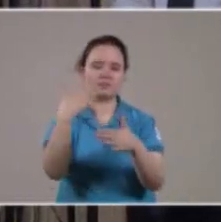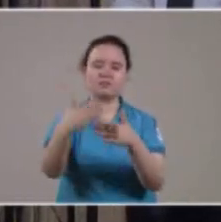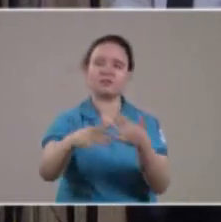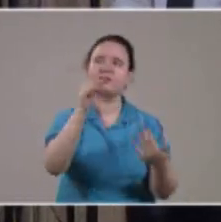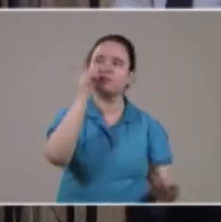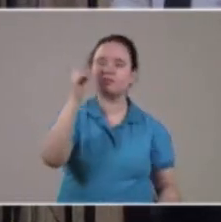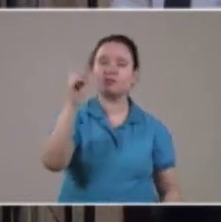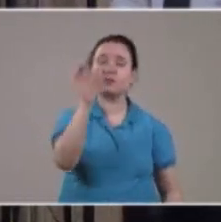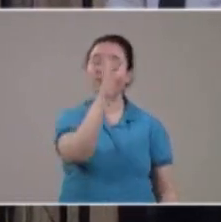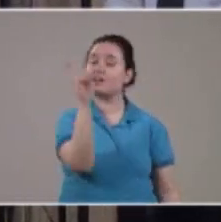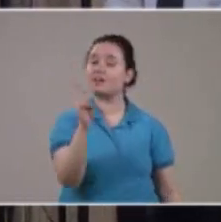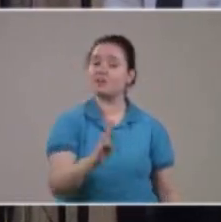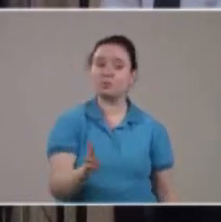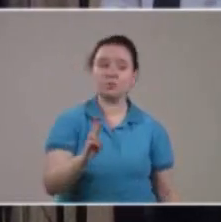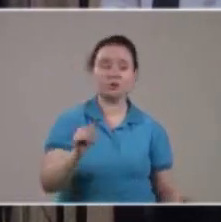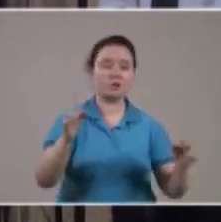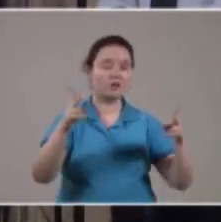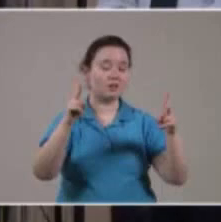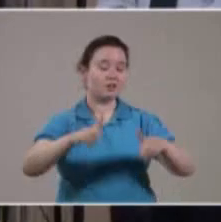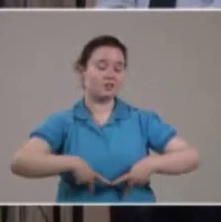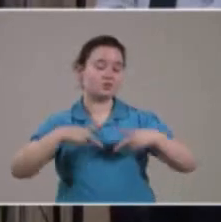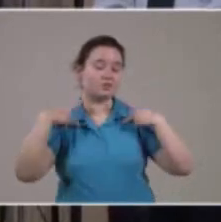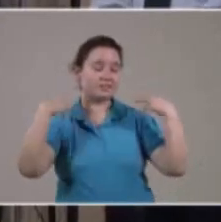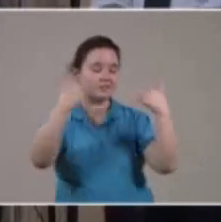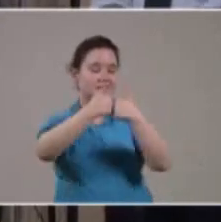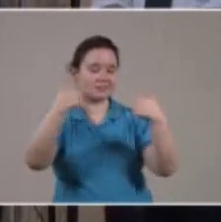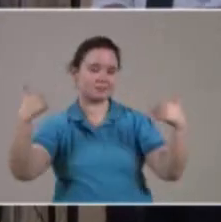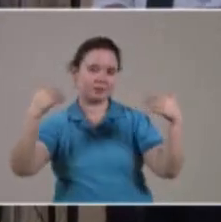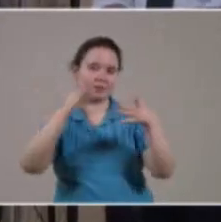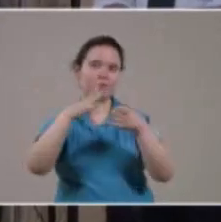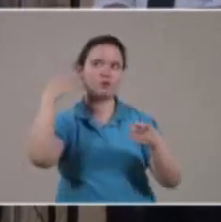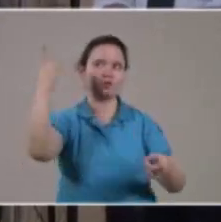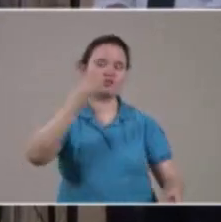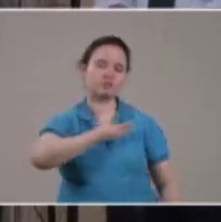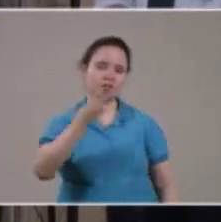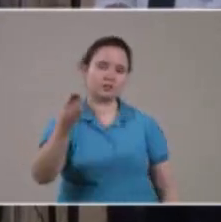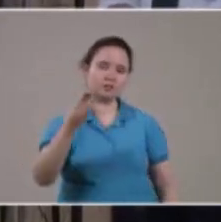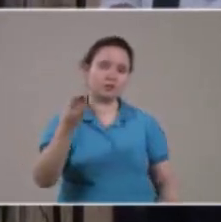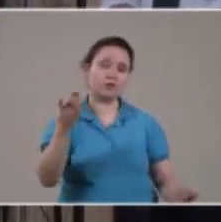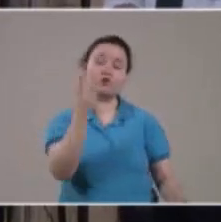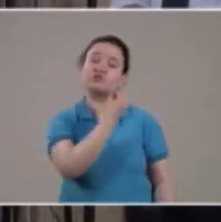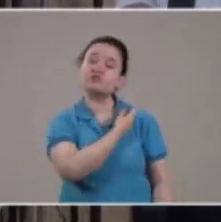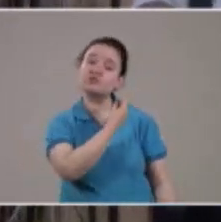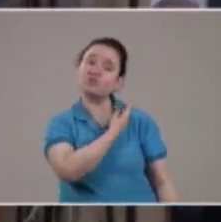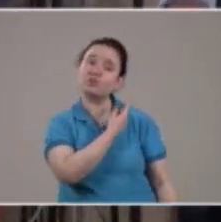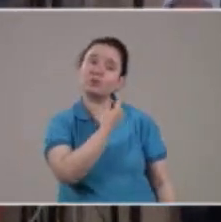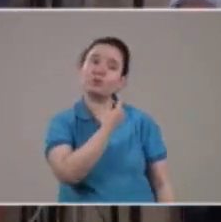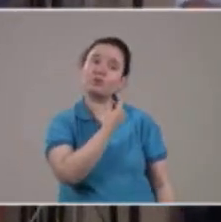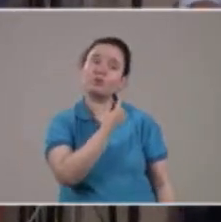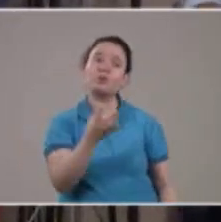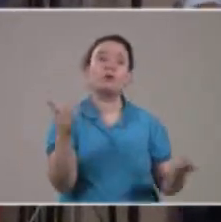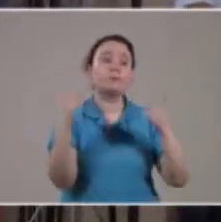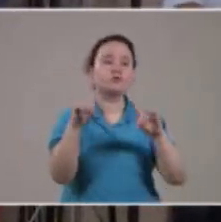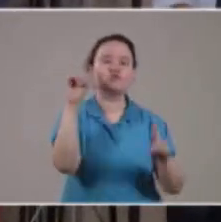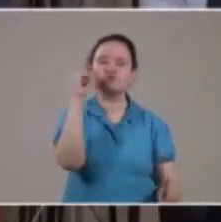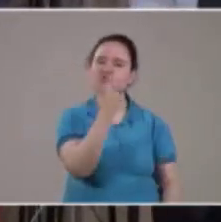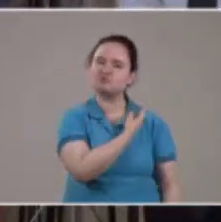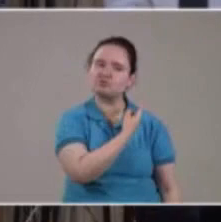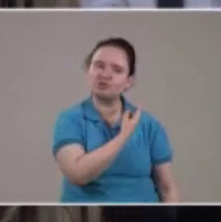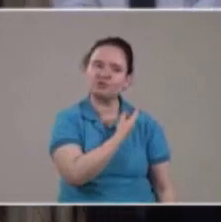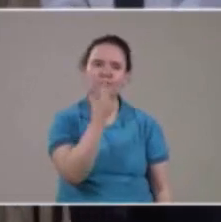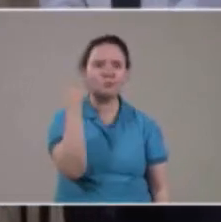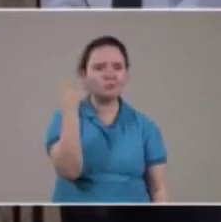ya que nunca en su vida se apartó de lo que el Señor le había mandado. Excepto, dice, excepto,